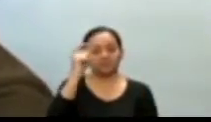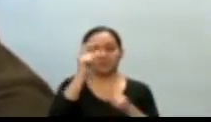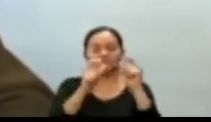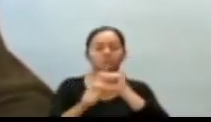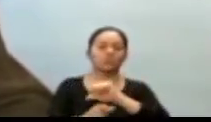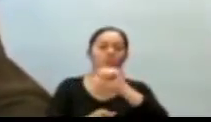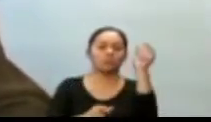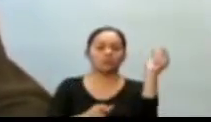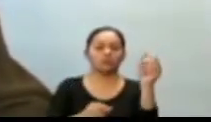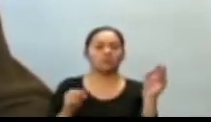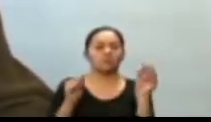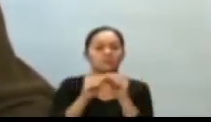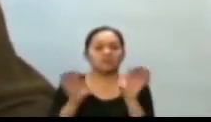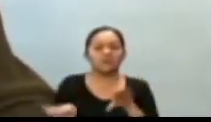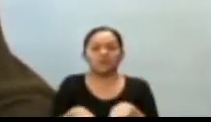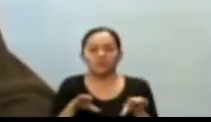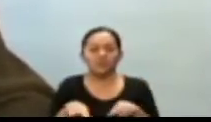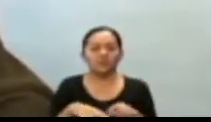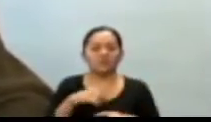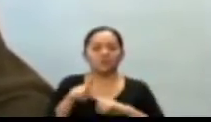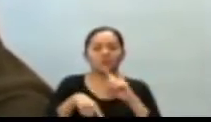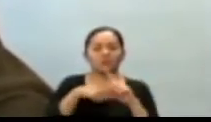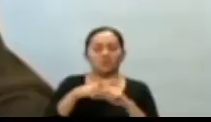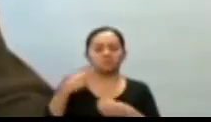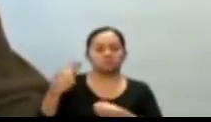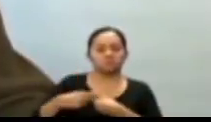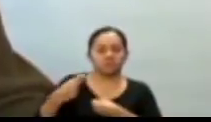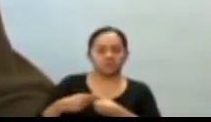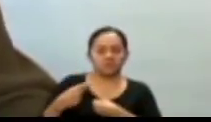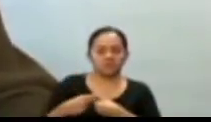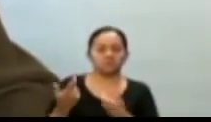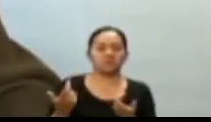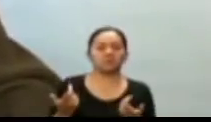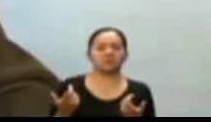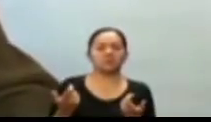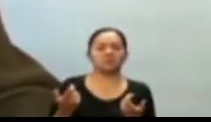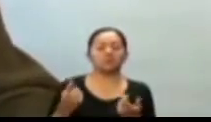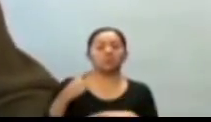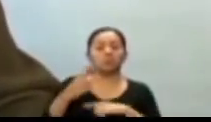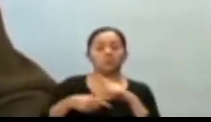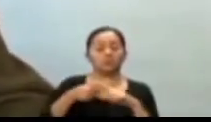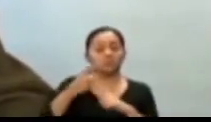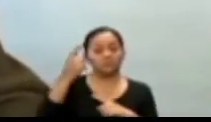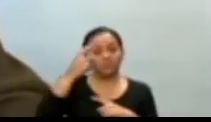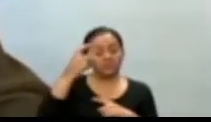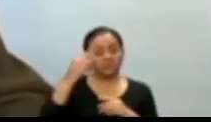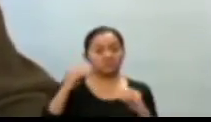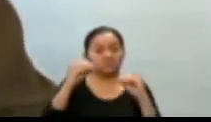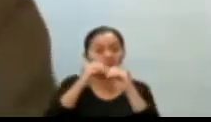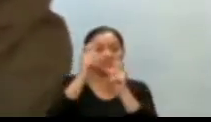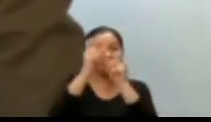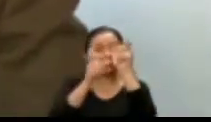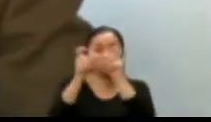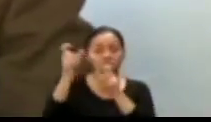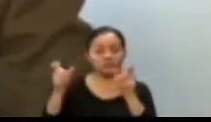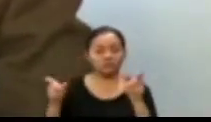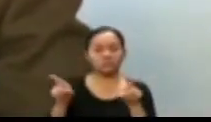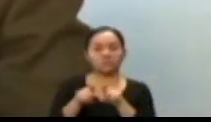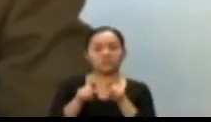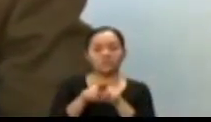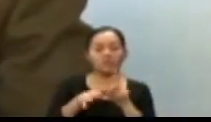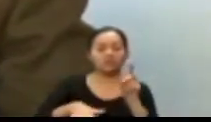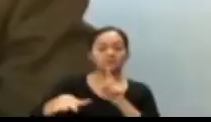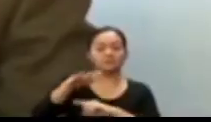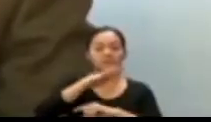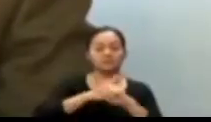una ciudadanía mucho más activa, una ciudadanía mucho más participativa. Y cuando pensamos en este tipo de ciudadanía, no solamente los ámbitos